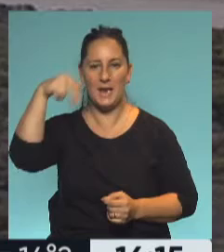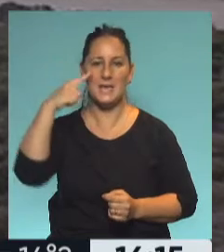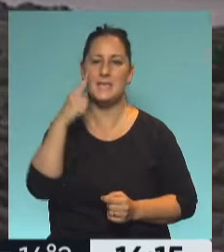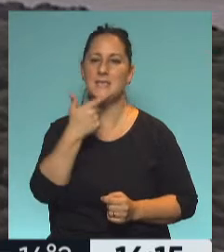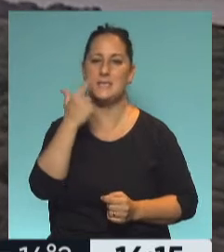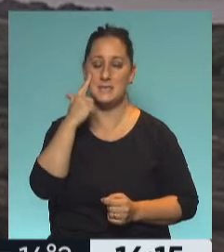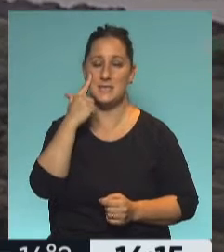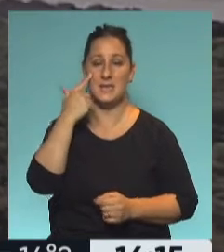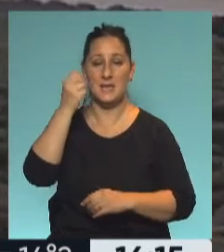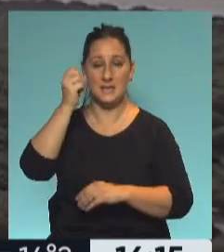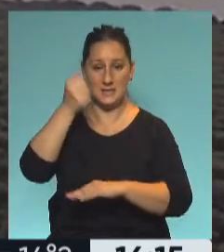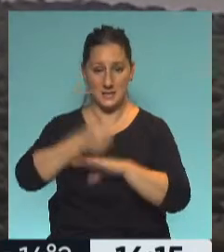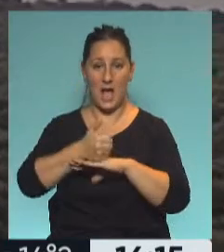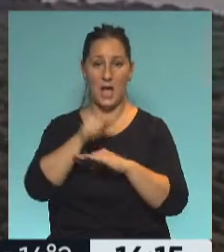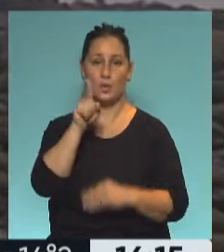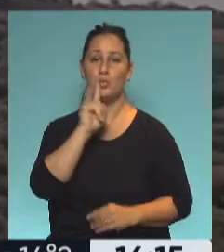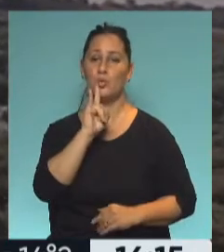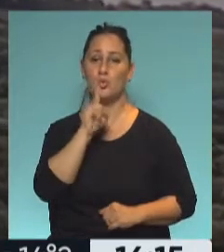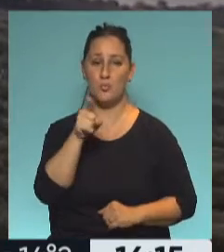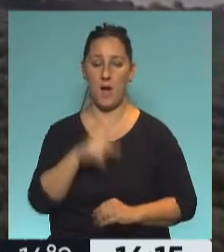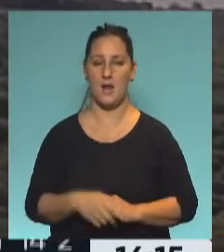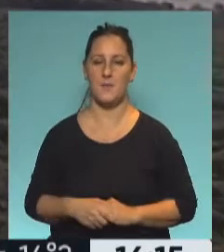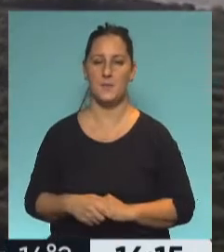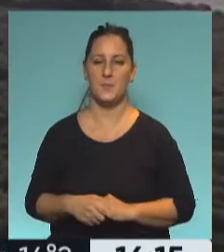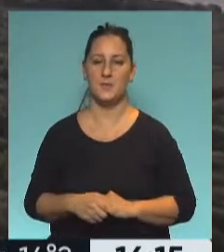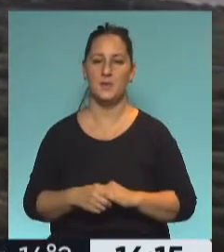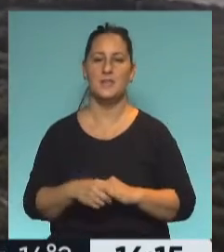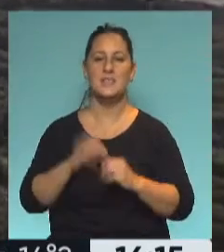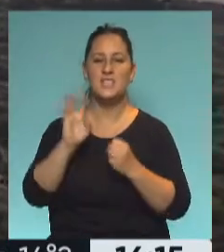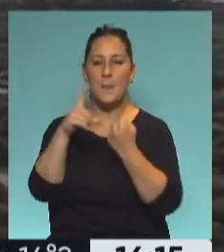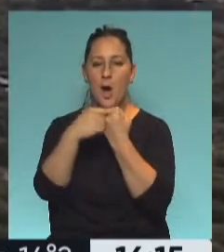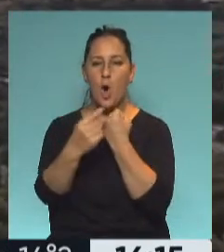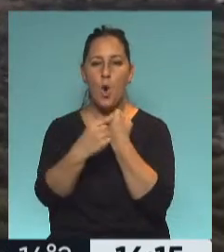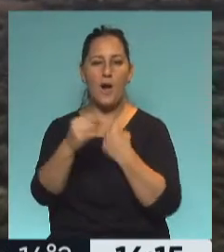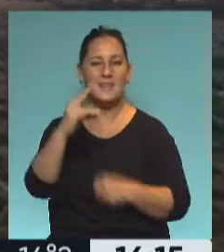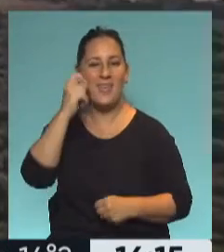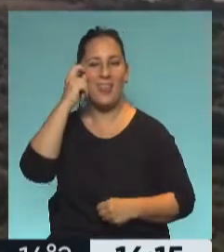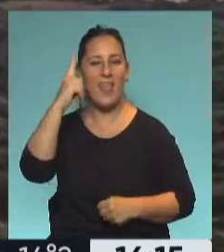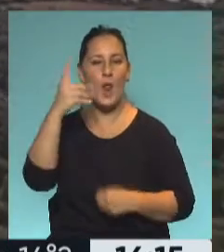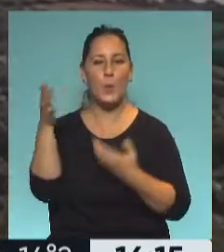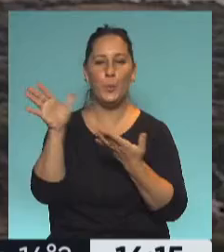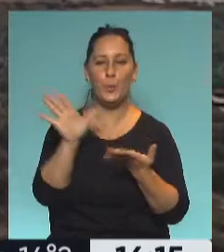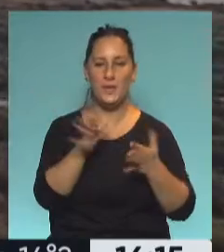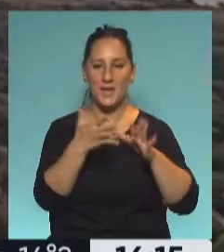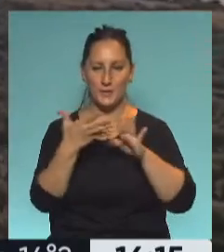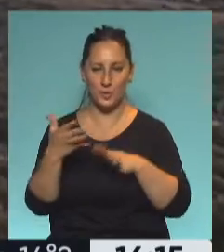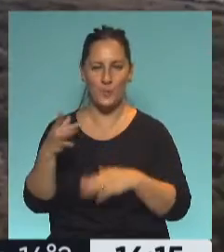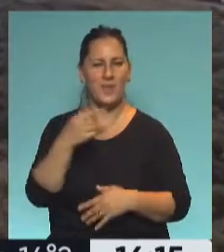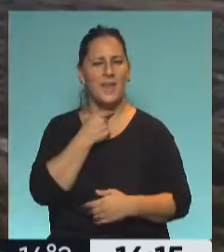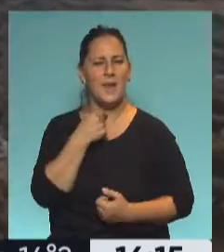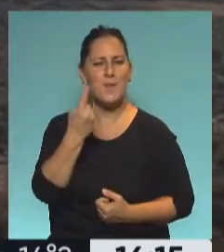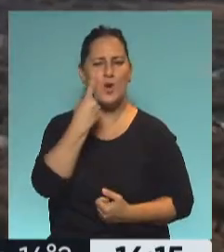en Tucumán. Así que este nuevo trabajo se llama Hojas del Viento. Queremos conocer un poco la